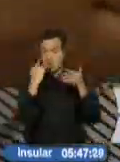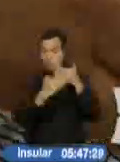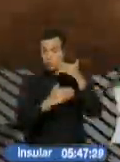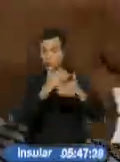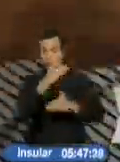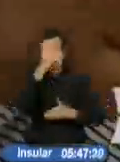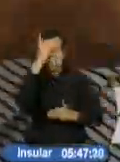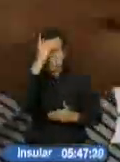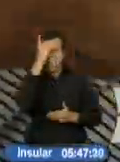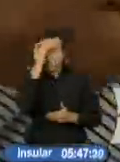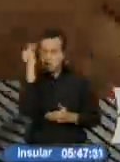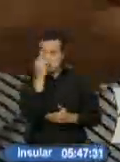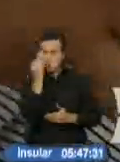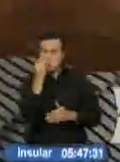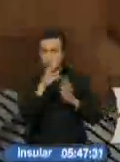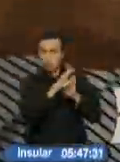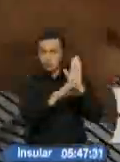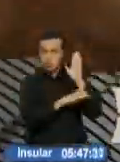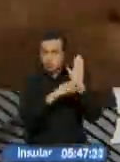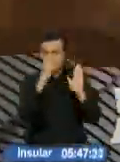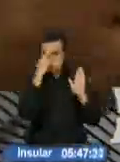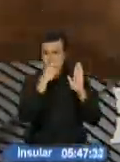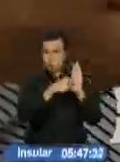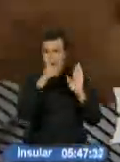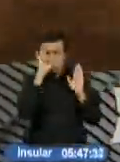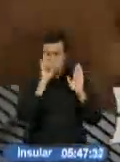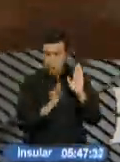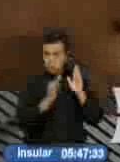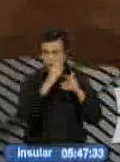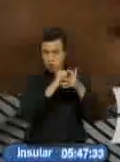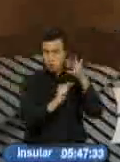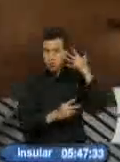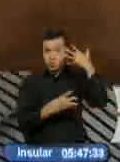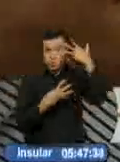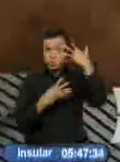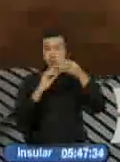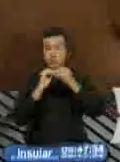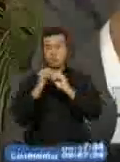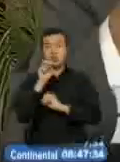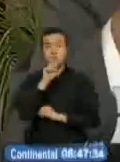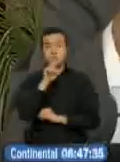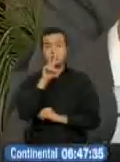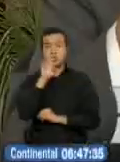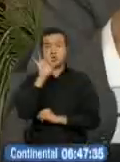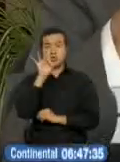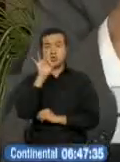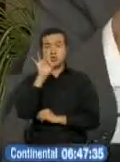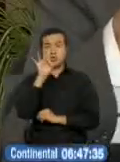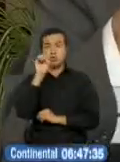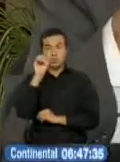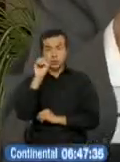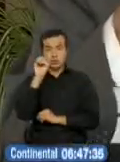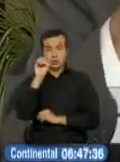de endeudamiento se apega a lo que señala la Constitución en las 9 regulaciones del artículo 290. La filosofía de esta Constitución, y me parece